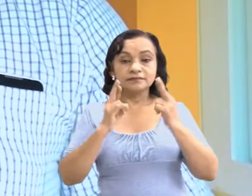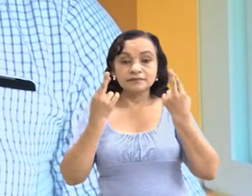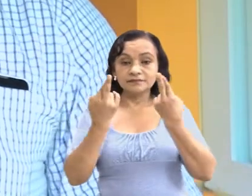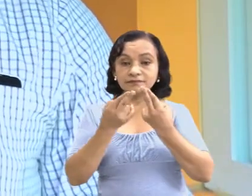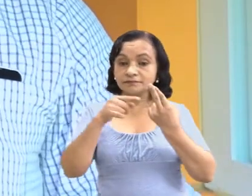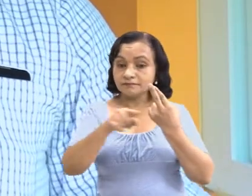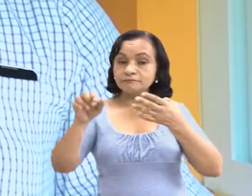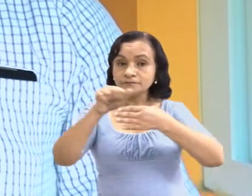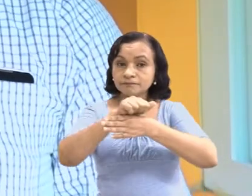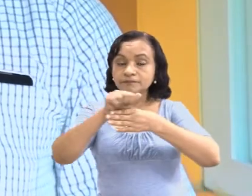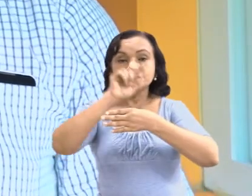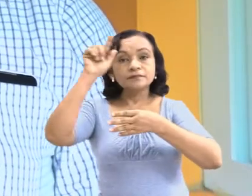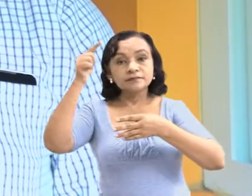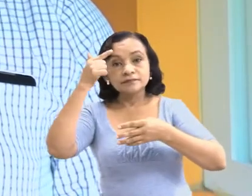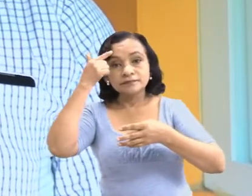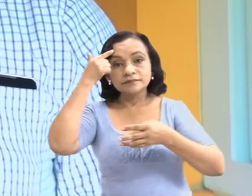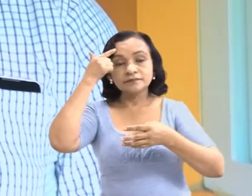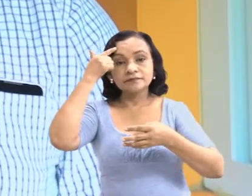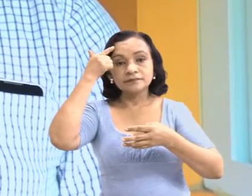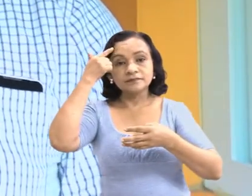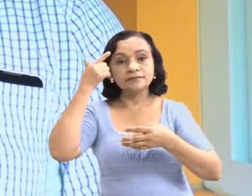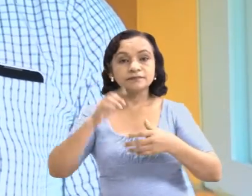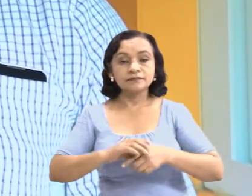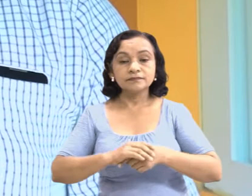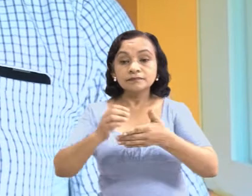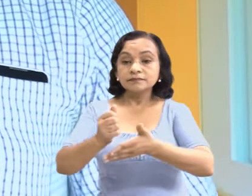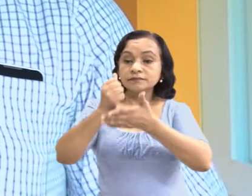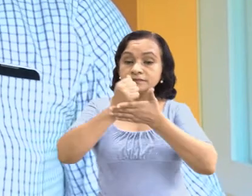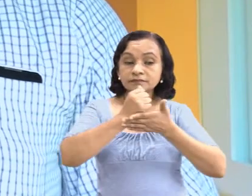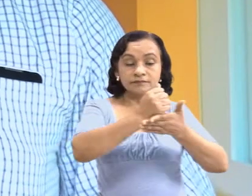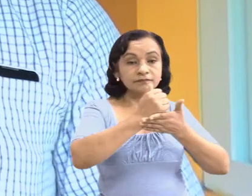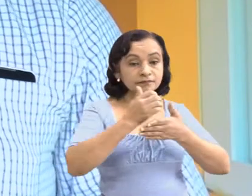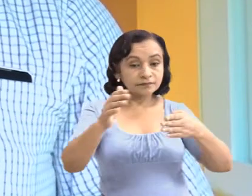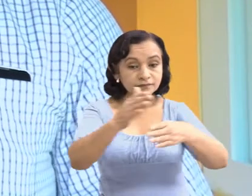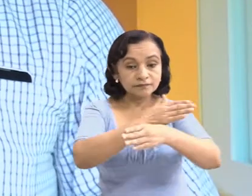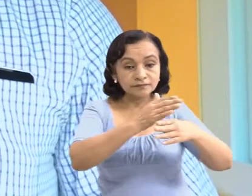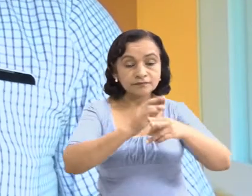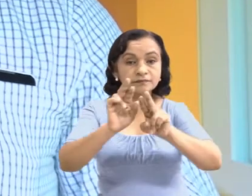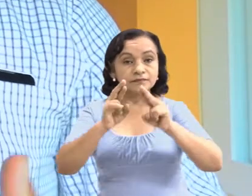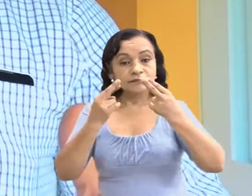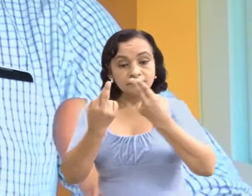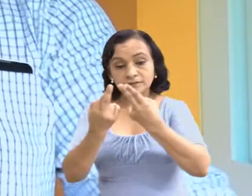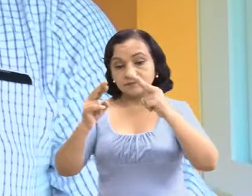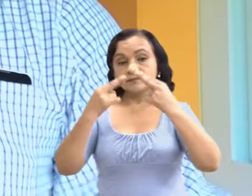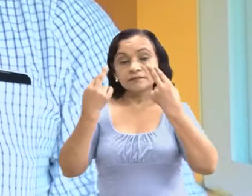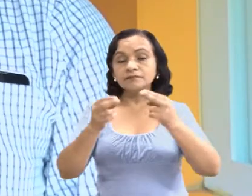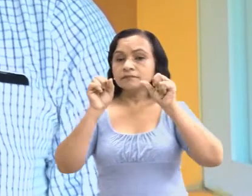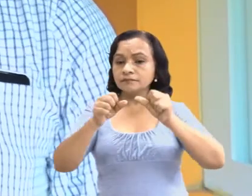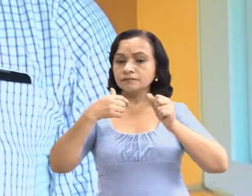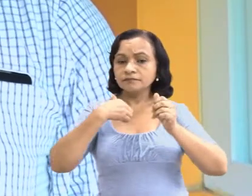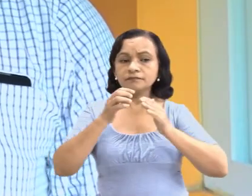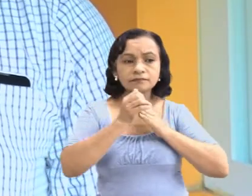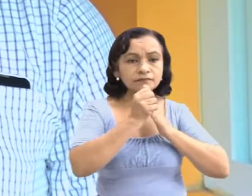estas reuniones y todo lo que el gobierno, ¿verdad?, nos está brindando, nos está poniendo al frente para